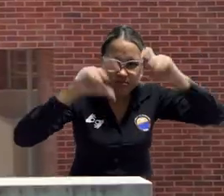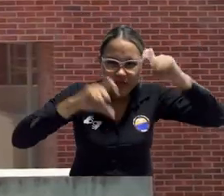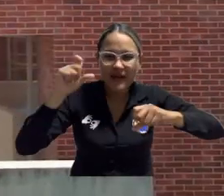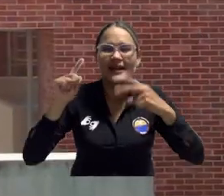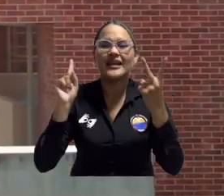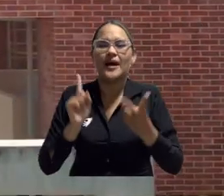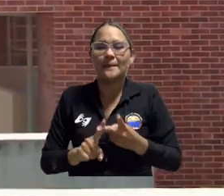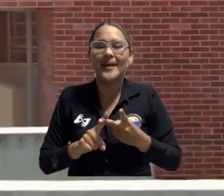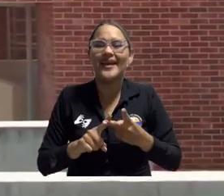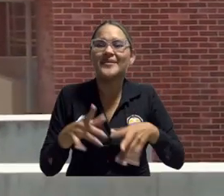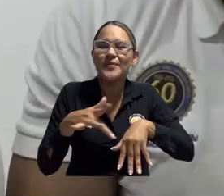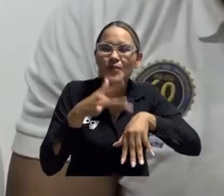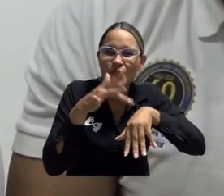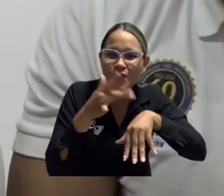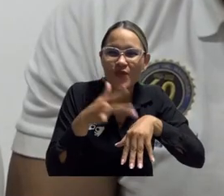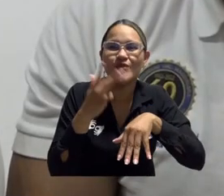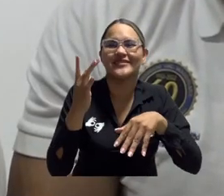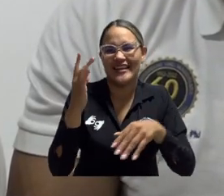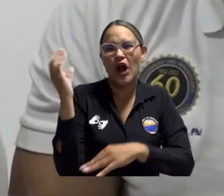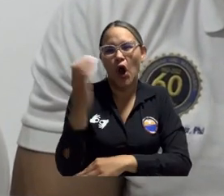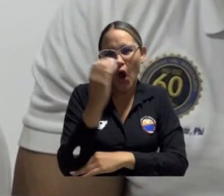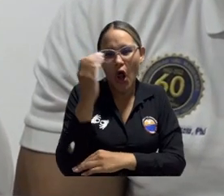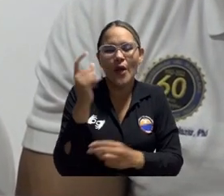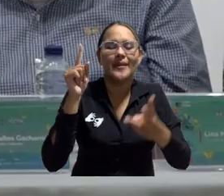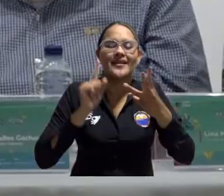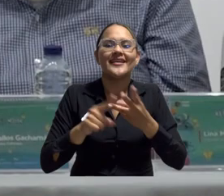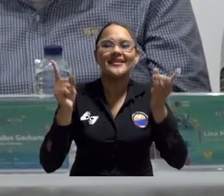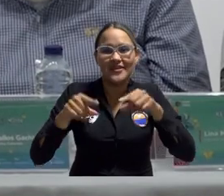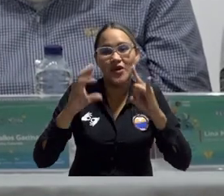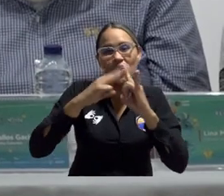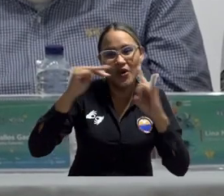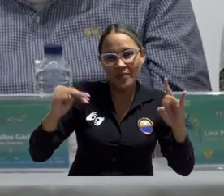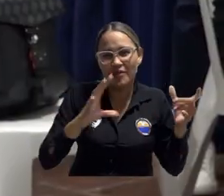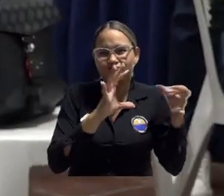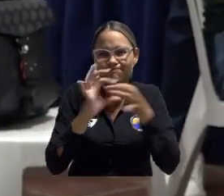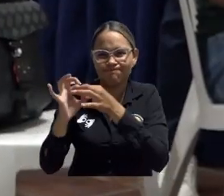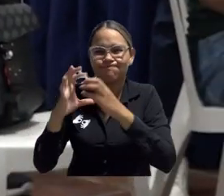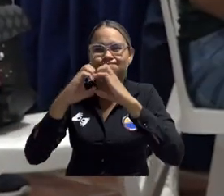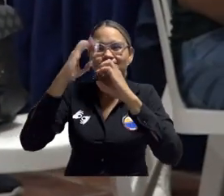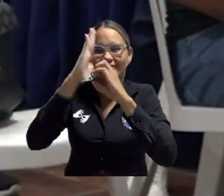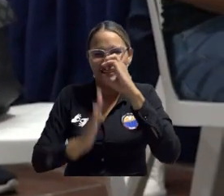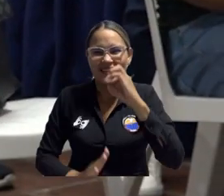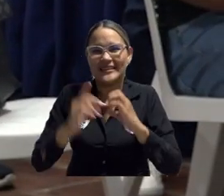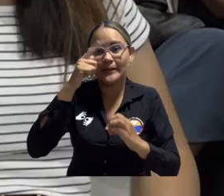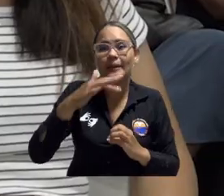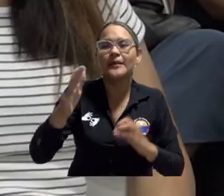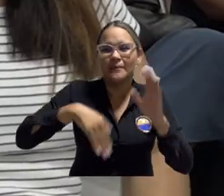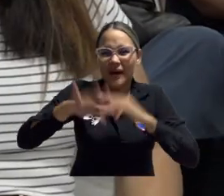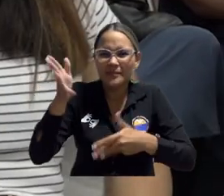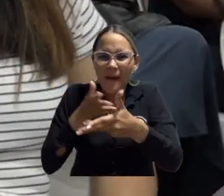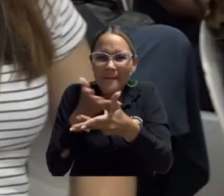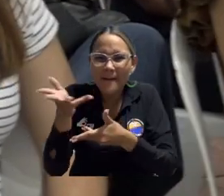como Unimagdalena y la Cámara de Comercio de Santa Marta para el Magdalena. Esta es una vitrina más